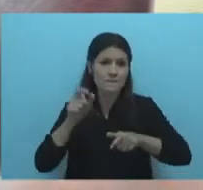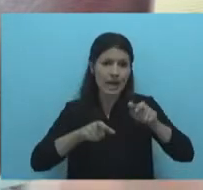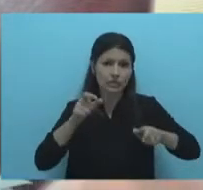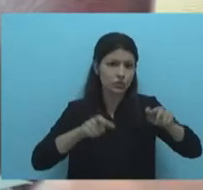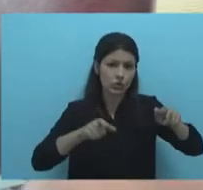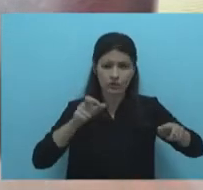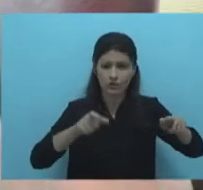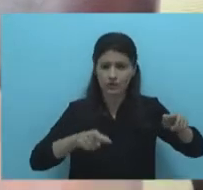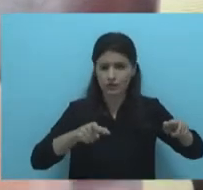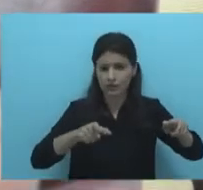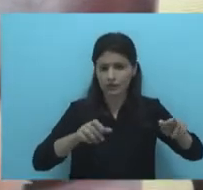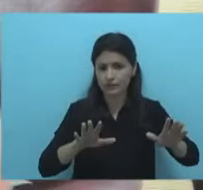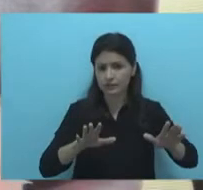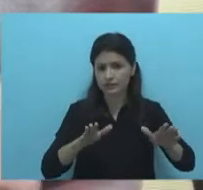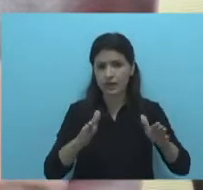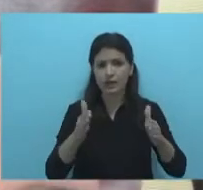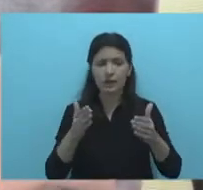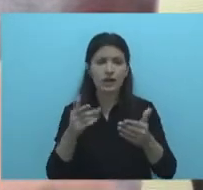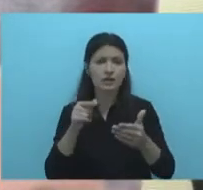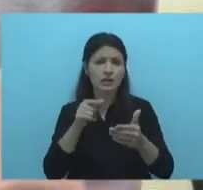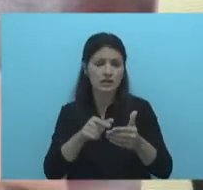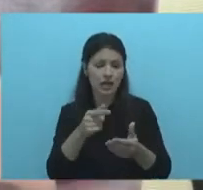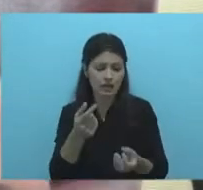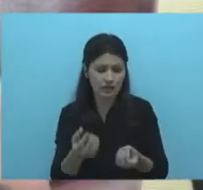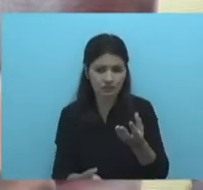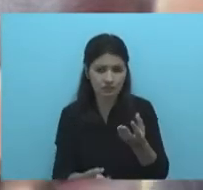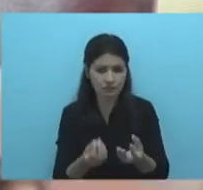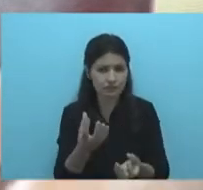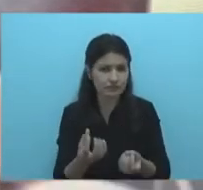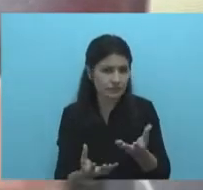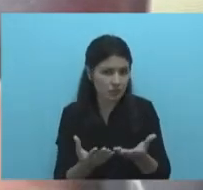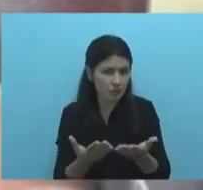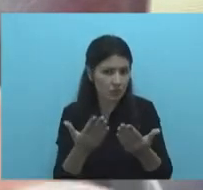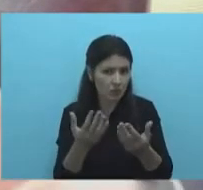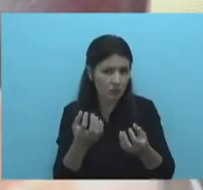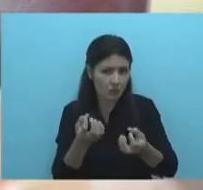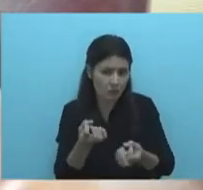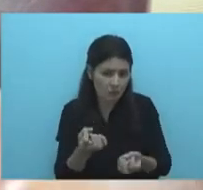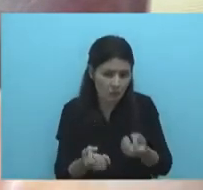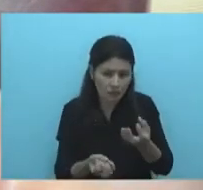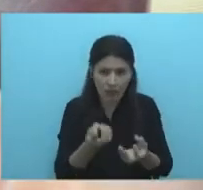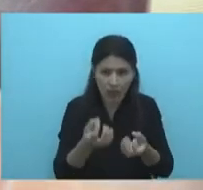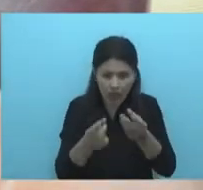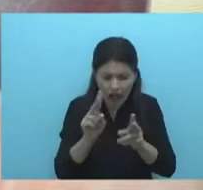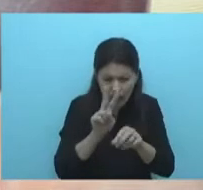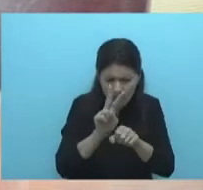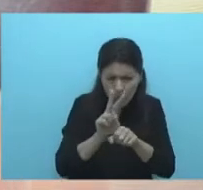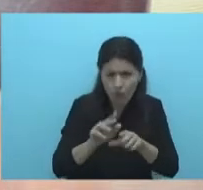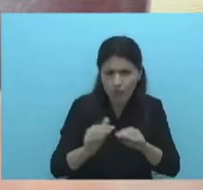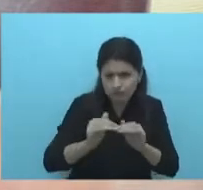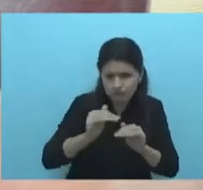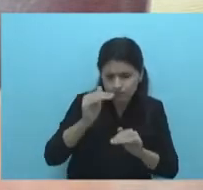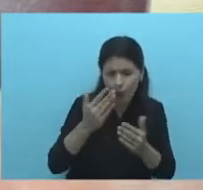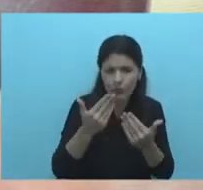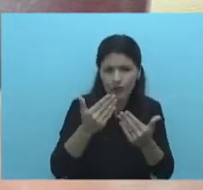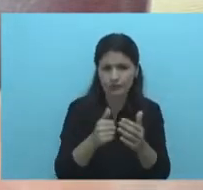humanas autorizadas para cultivar por otra persona física usuaria registrada. Es decir, una persona